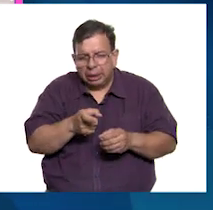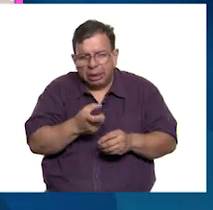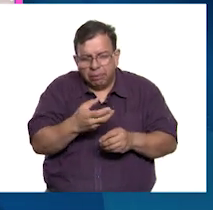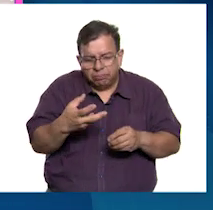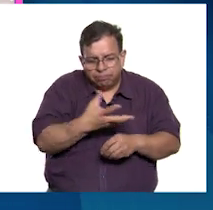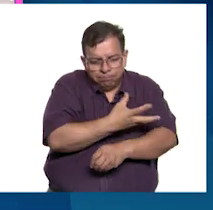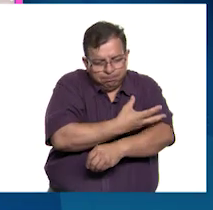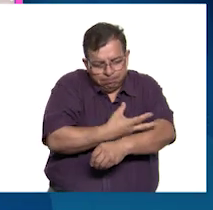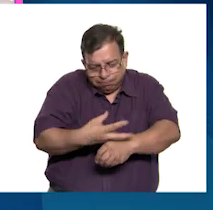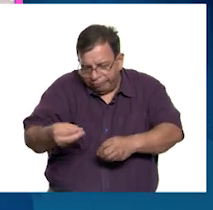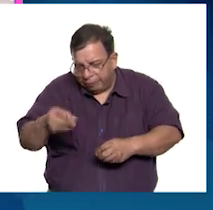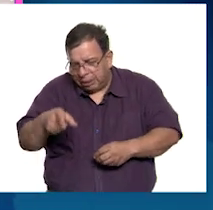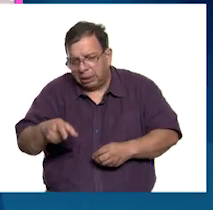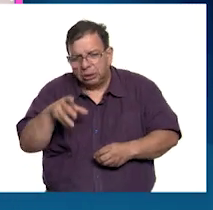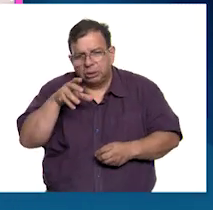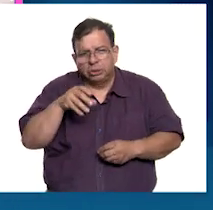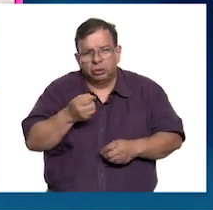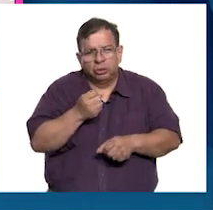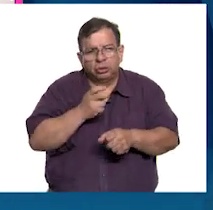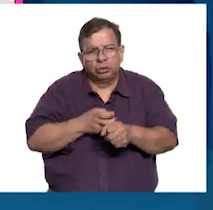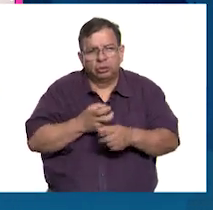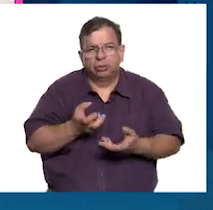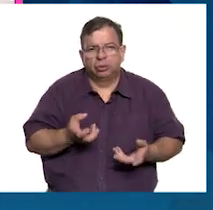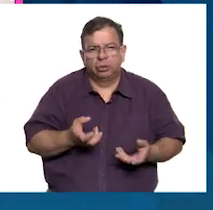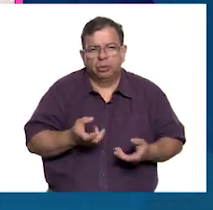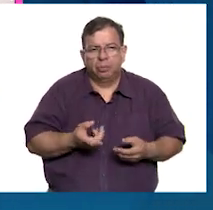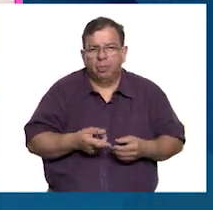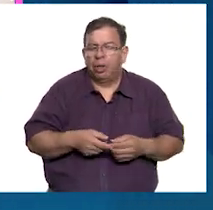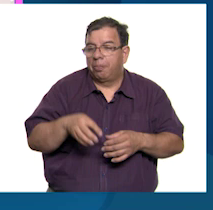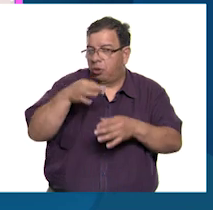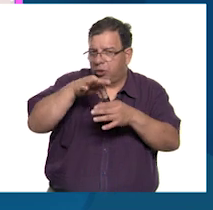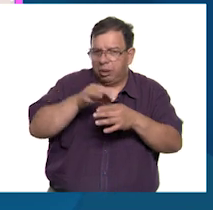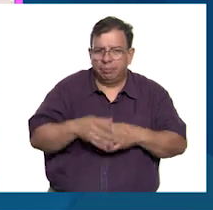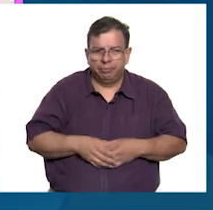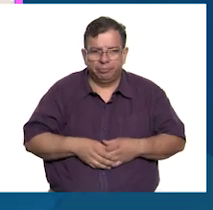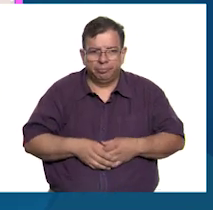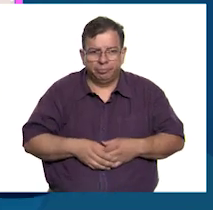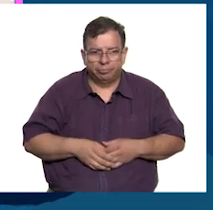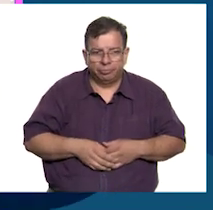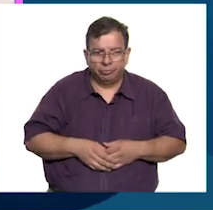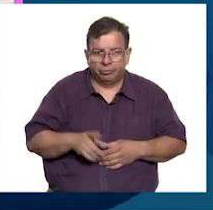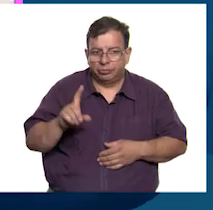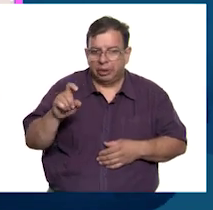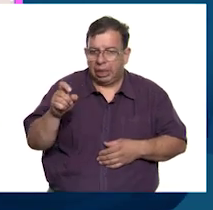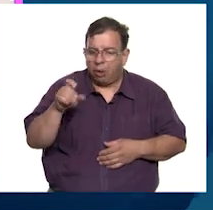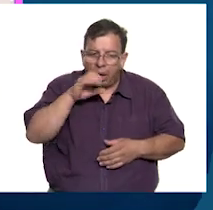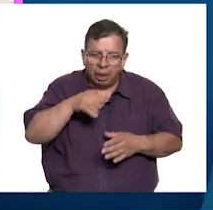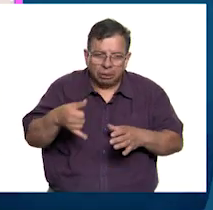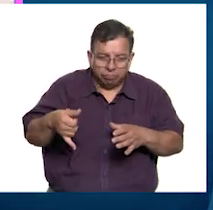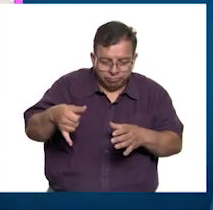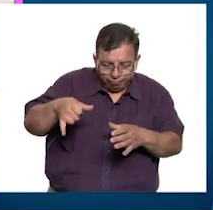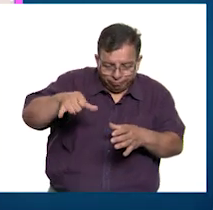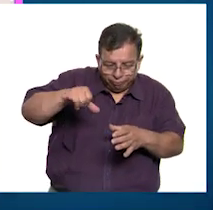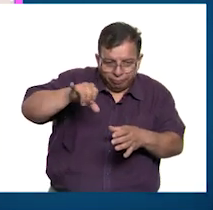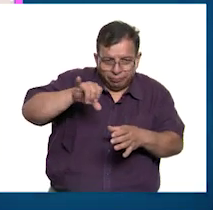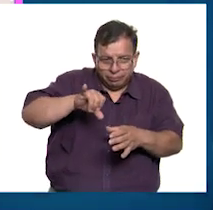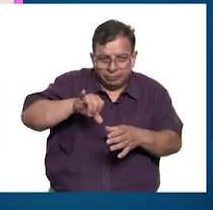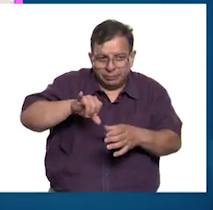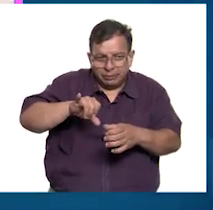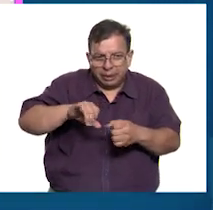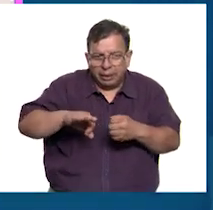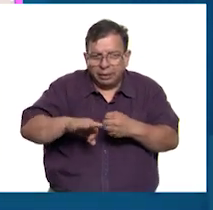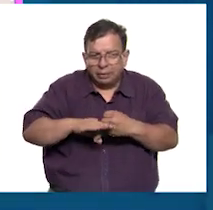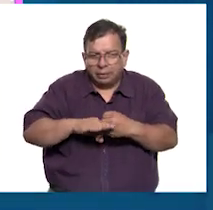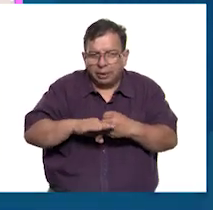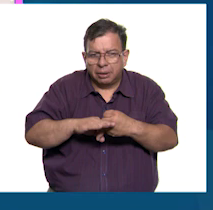lo podemos ver cuando nos preparamos el té. Al vertir el agua caliente en nuestra